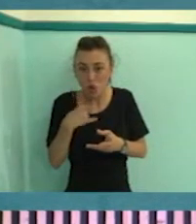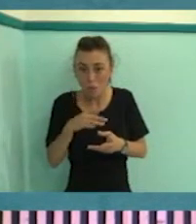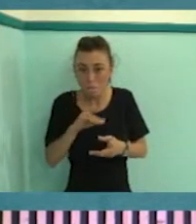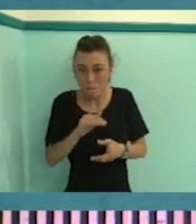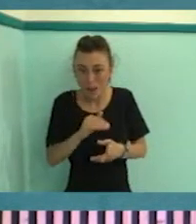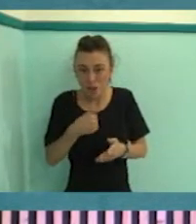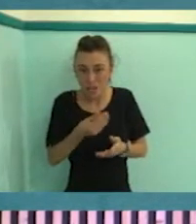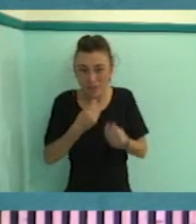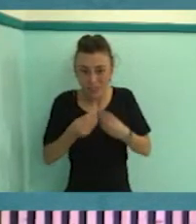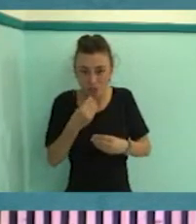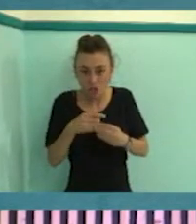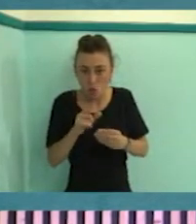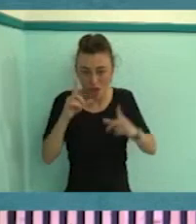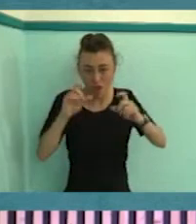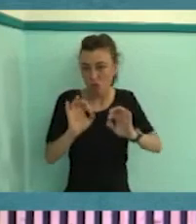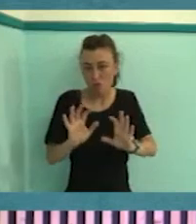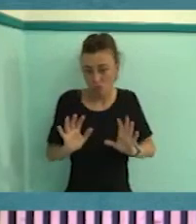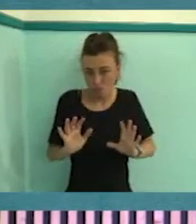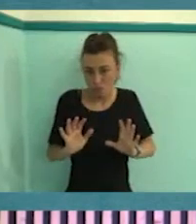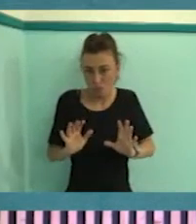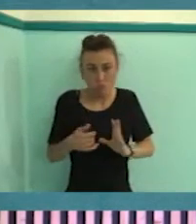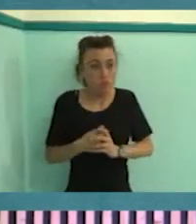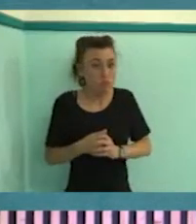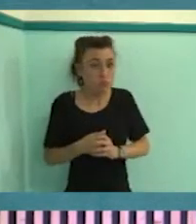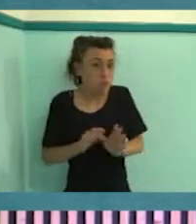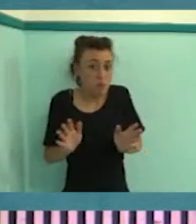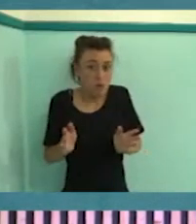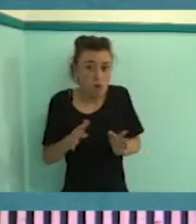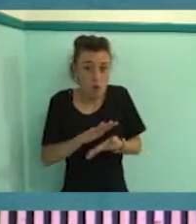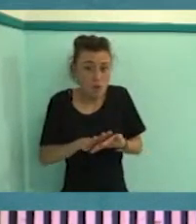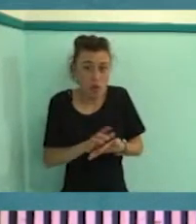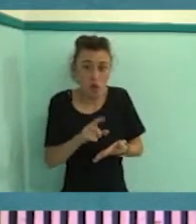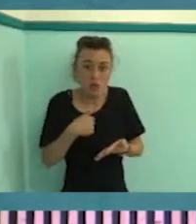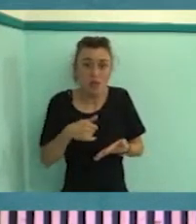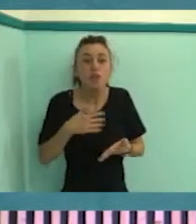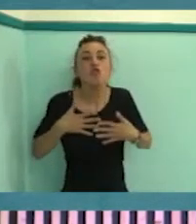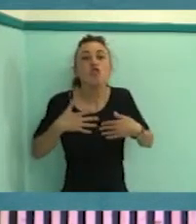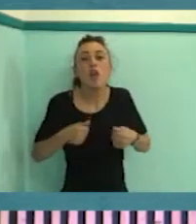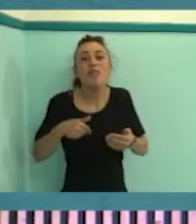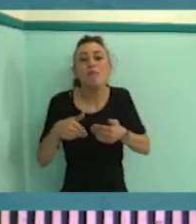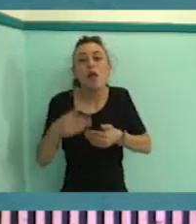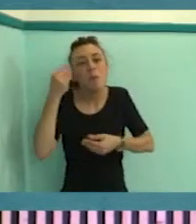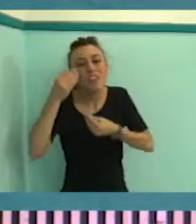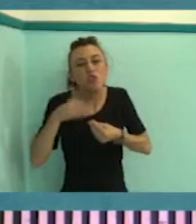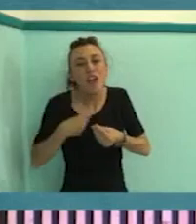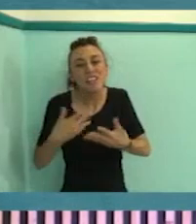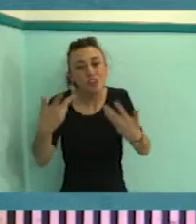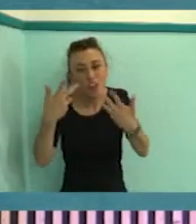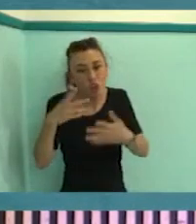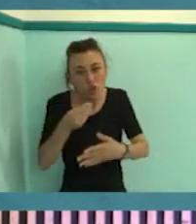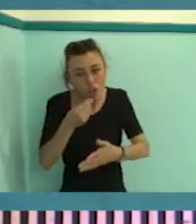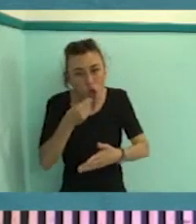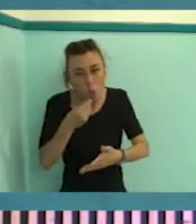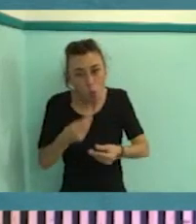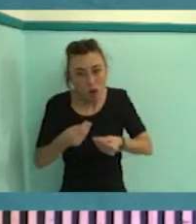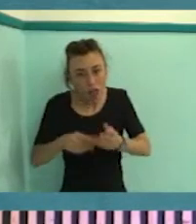es una foto no ha podido hablar pero más bien debería pensar en su salud a largo plazo y buscar una buena asesoría en nutrición el tema de sobrepeso no es un